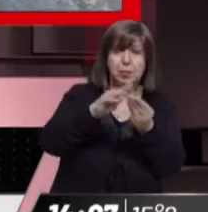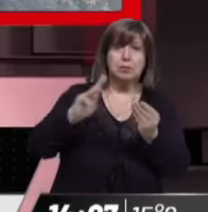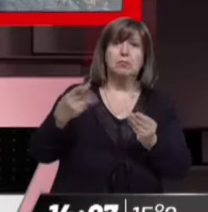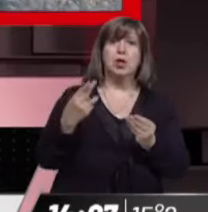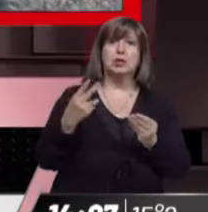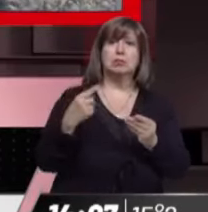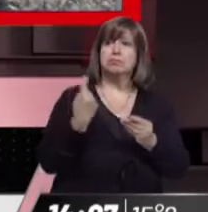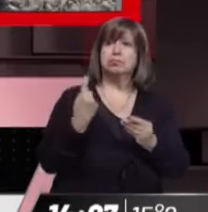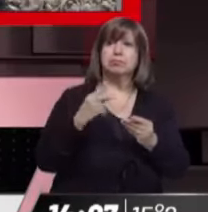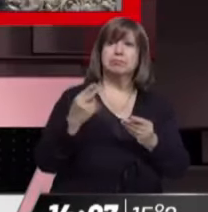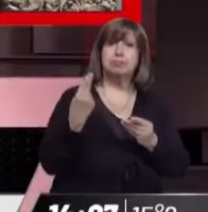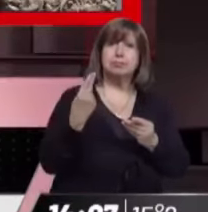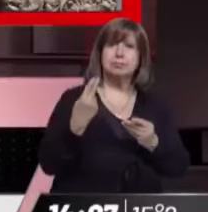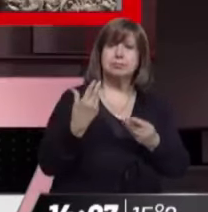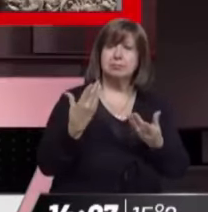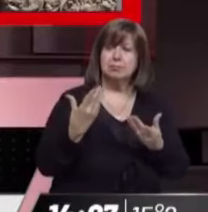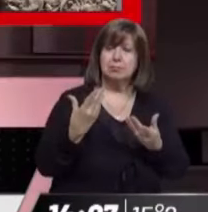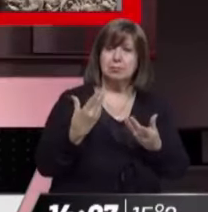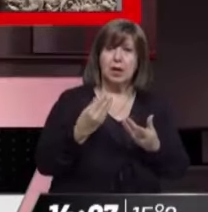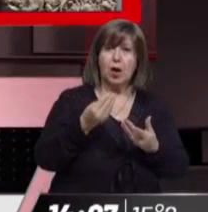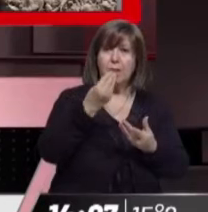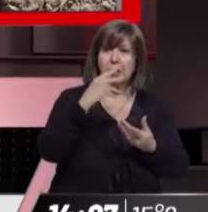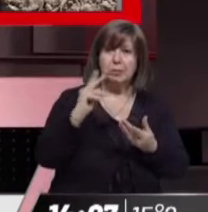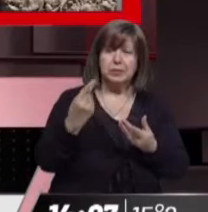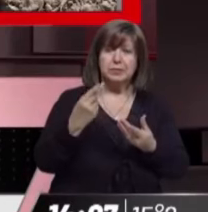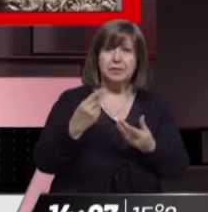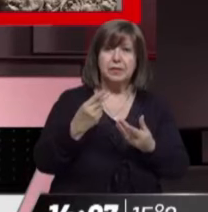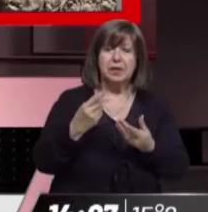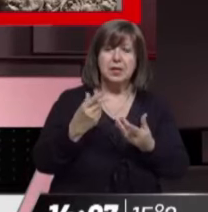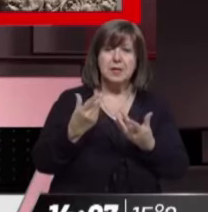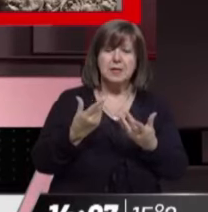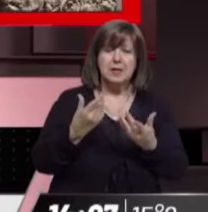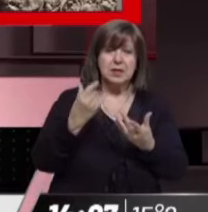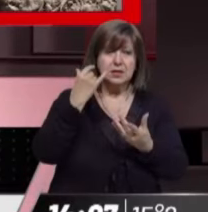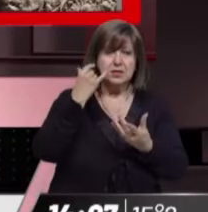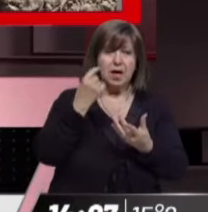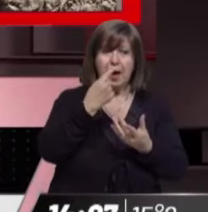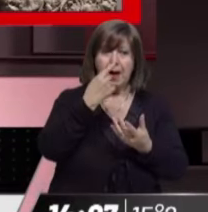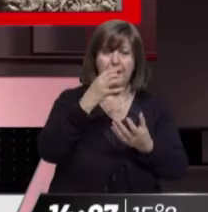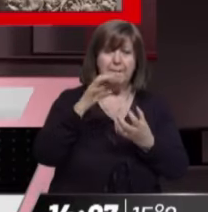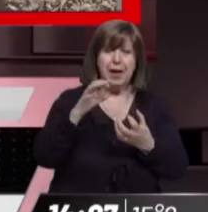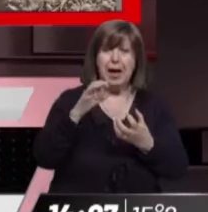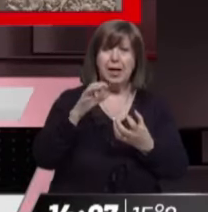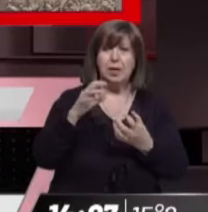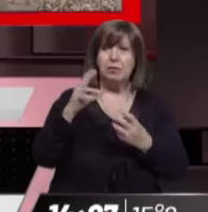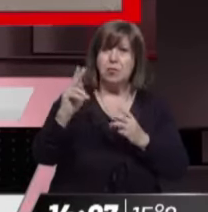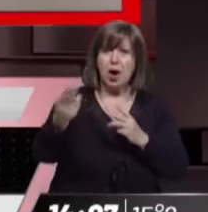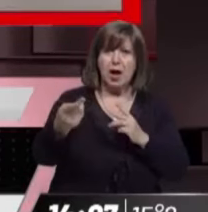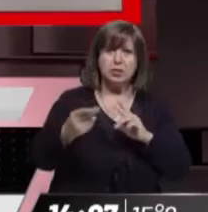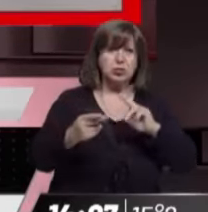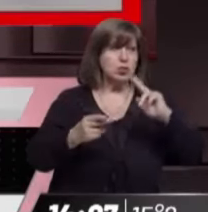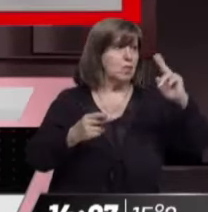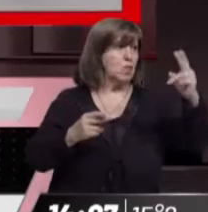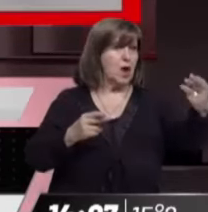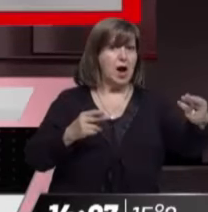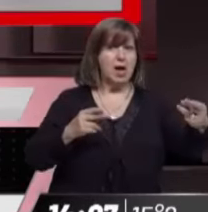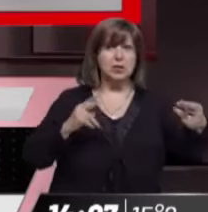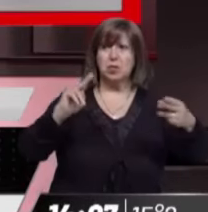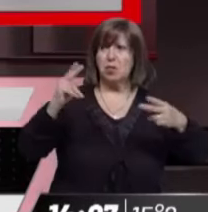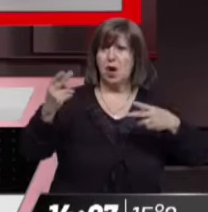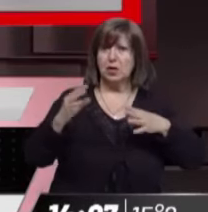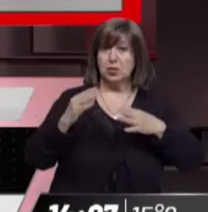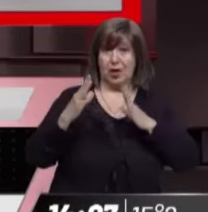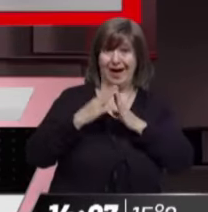tiene, ¿no? Lo que llama la atención es que empiezan a aparecer algunos perros muertos en las inmediaciones de la